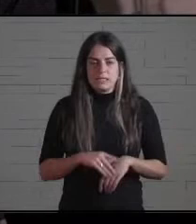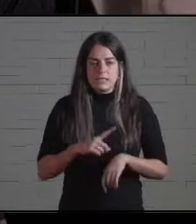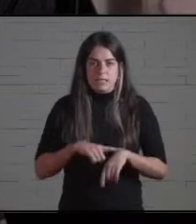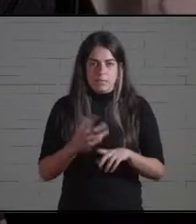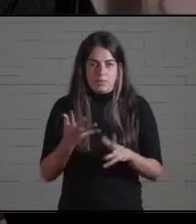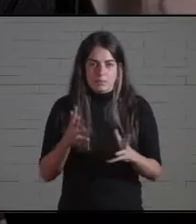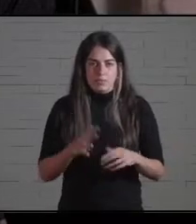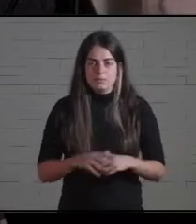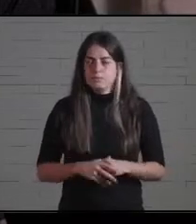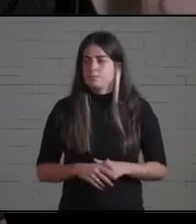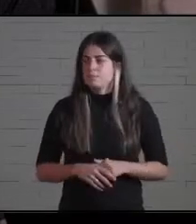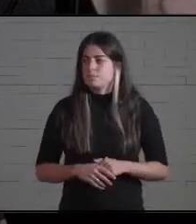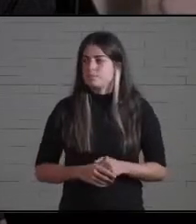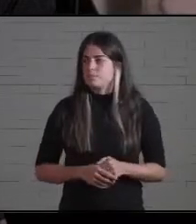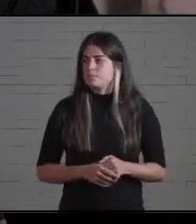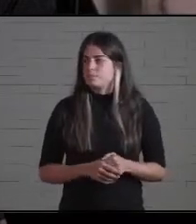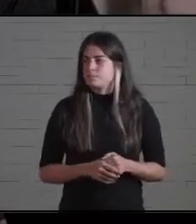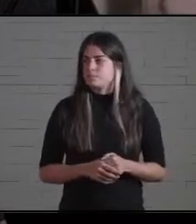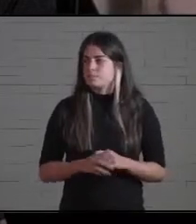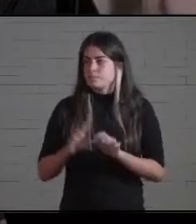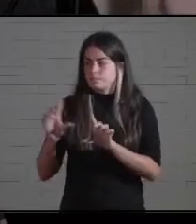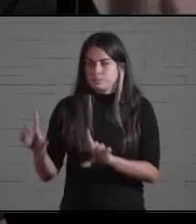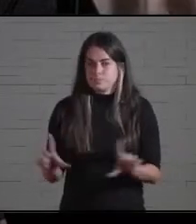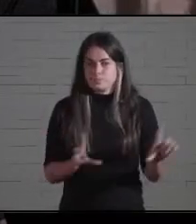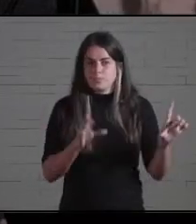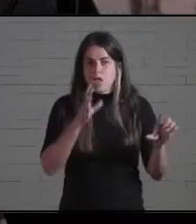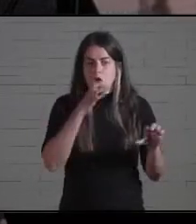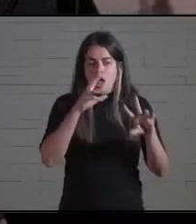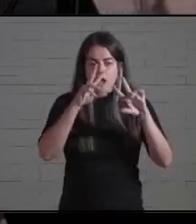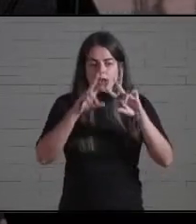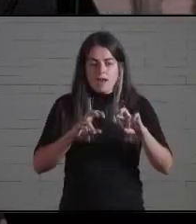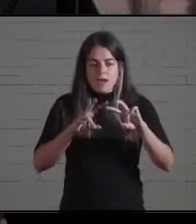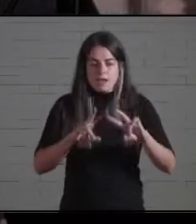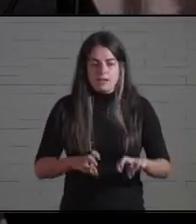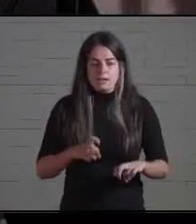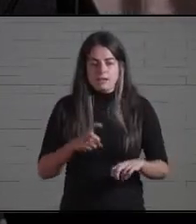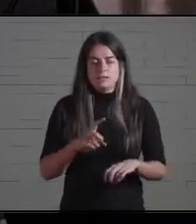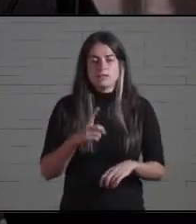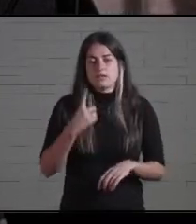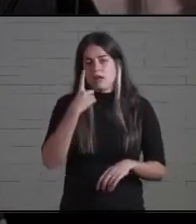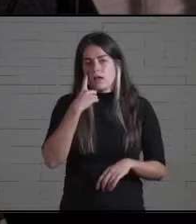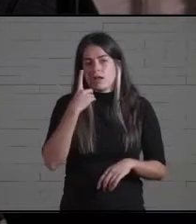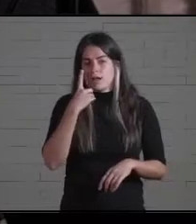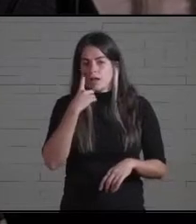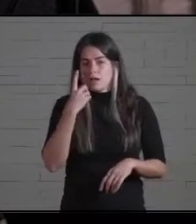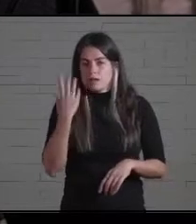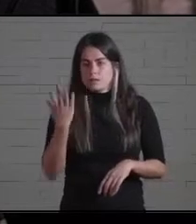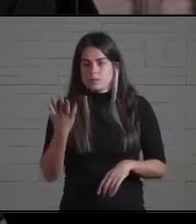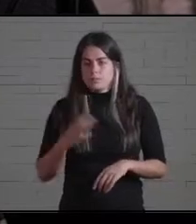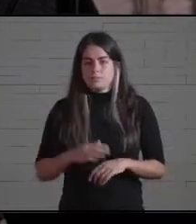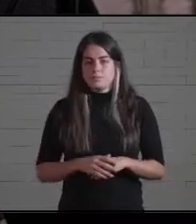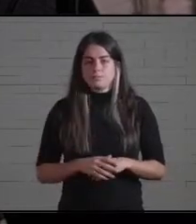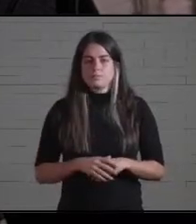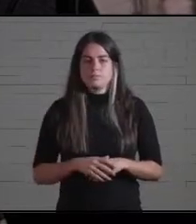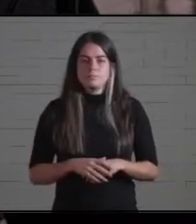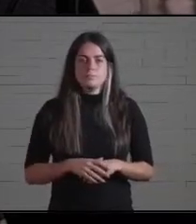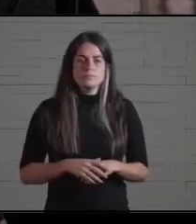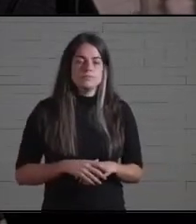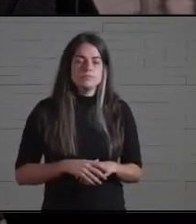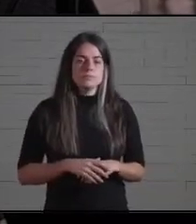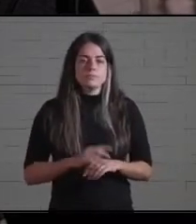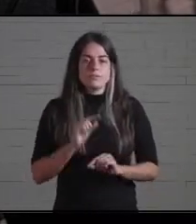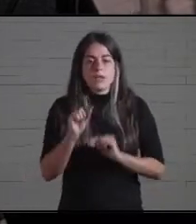regular. Bien, ahora pasamos, hemos hecho un análisis, después de ver cómo ha perjudicado